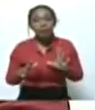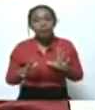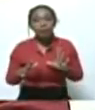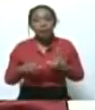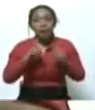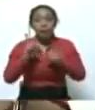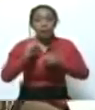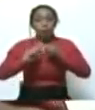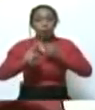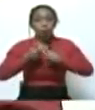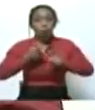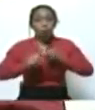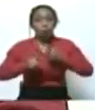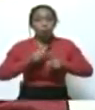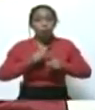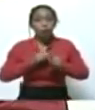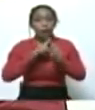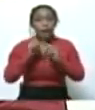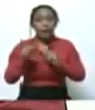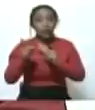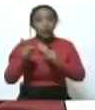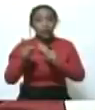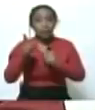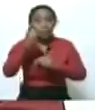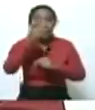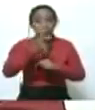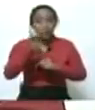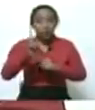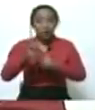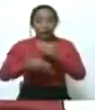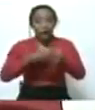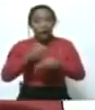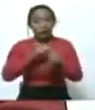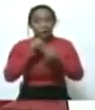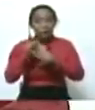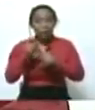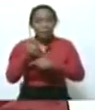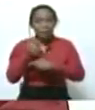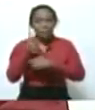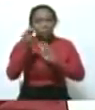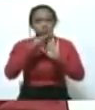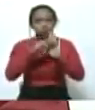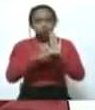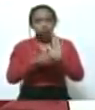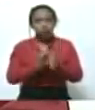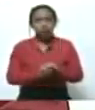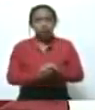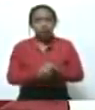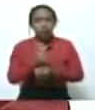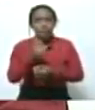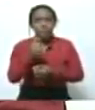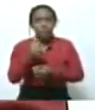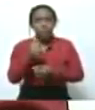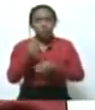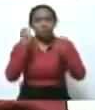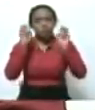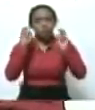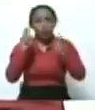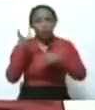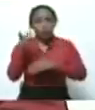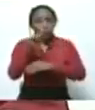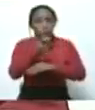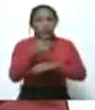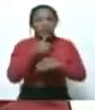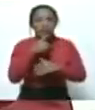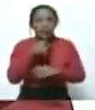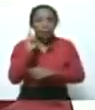esas cosas, esos o esas personas que se dedican a eso tienen tan poco nivel y tan poca relevancia que andan por ahí buscando a ver